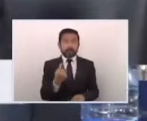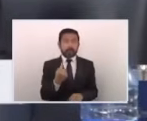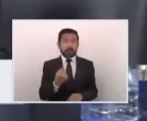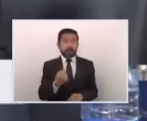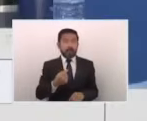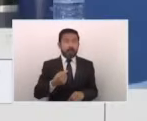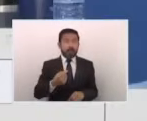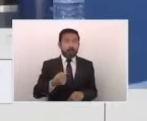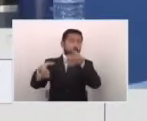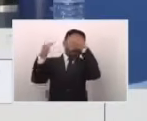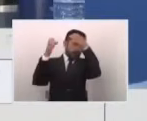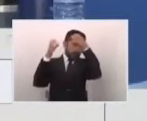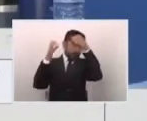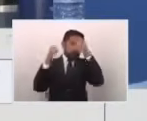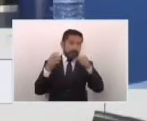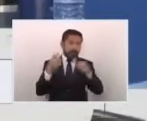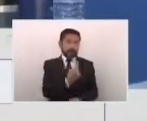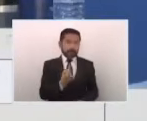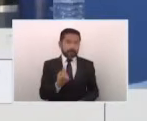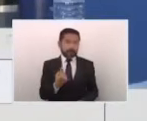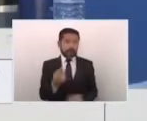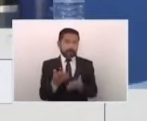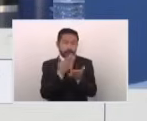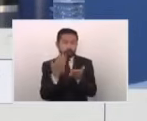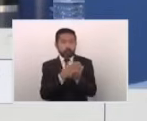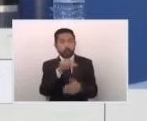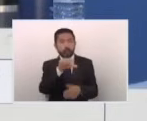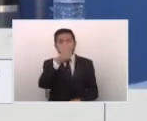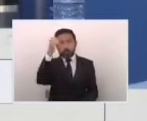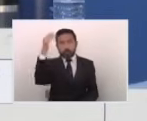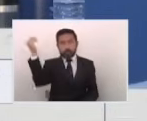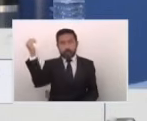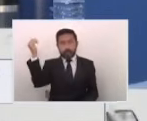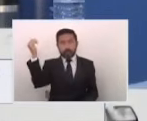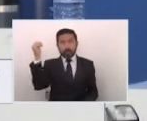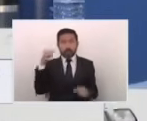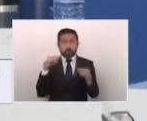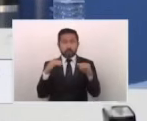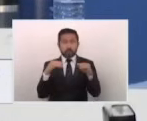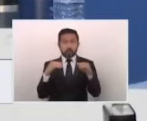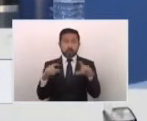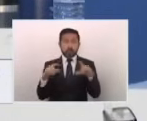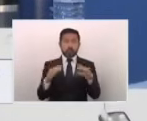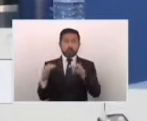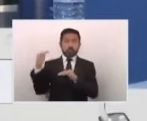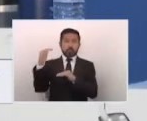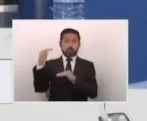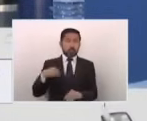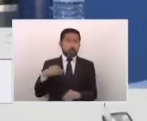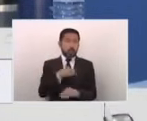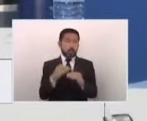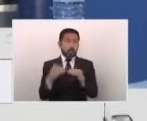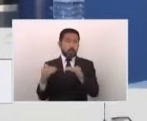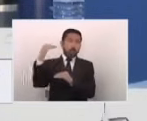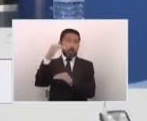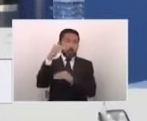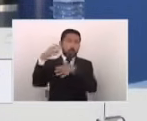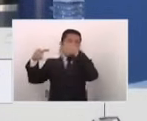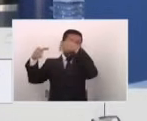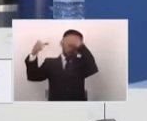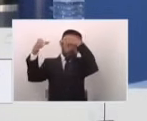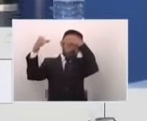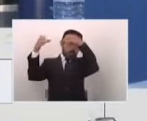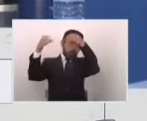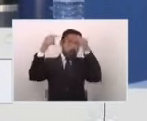preparada, gente que incluso había estudiado en el extranjero con maestrías, algunos doctorados, gente